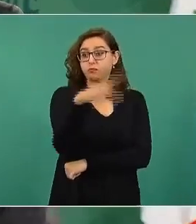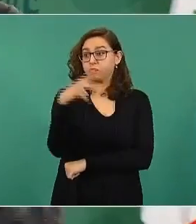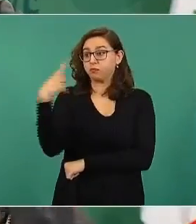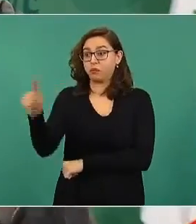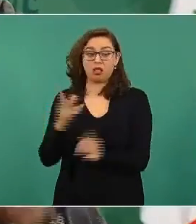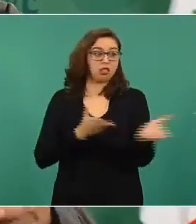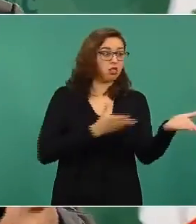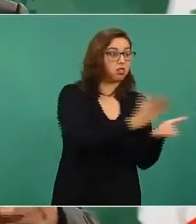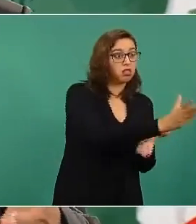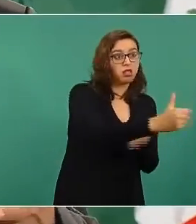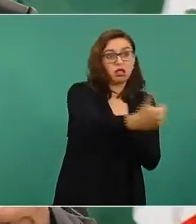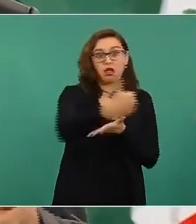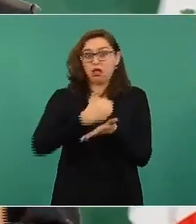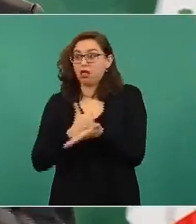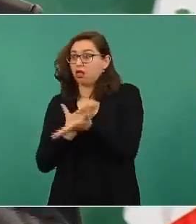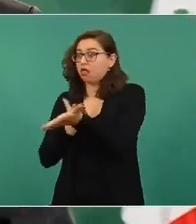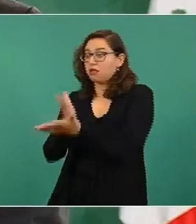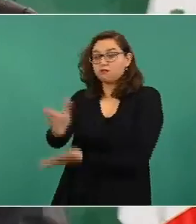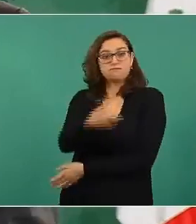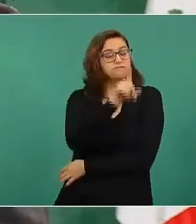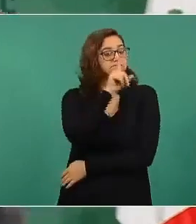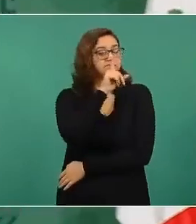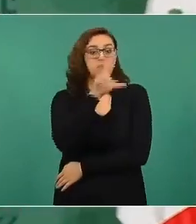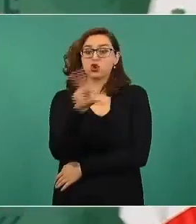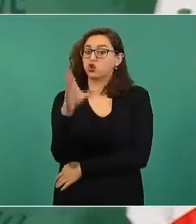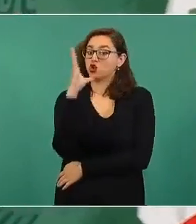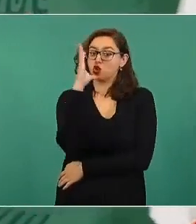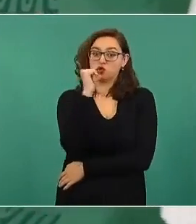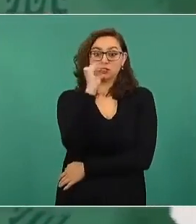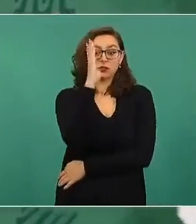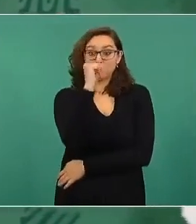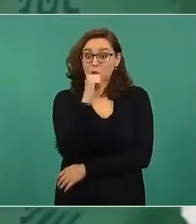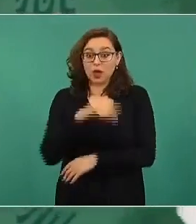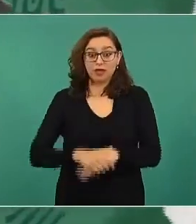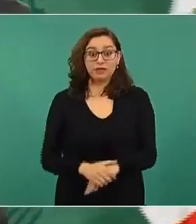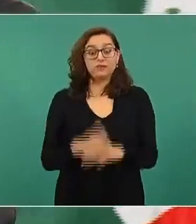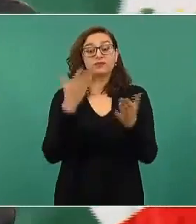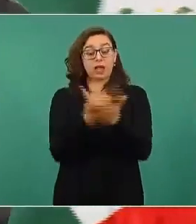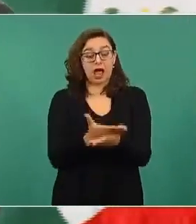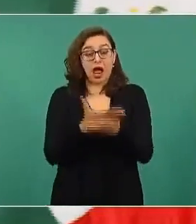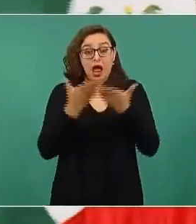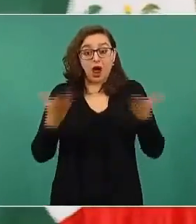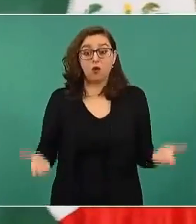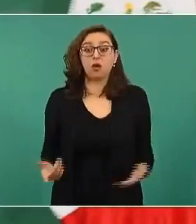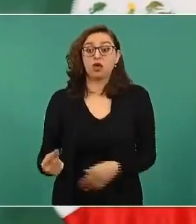Entonces, yo lo único que hago es, si me llevan